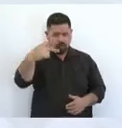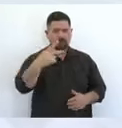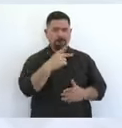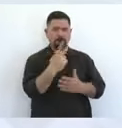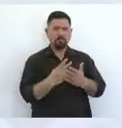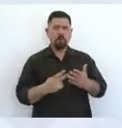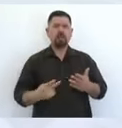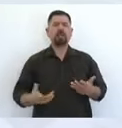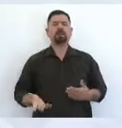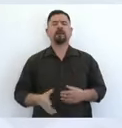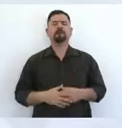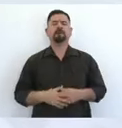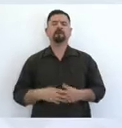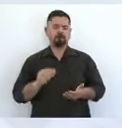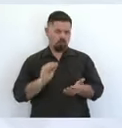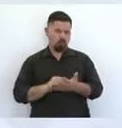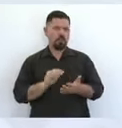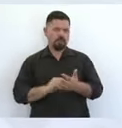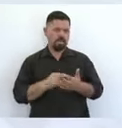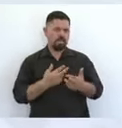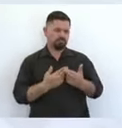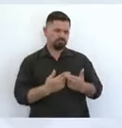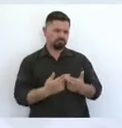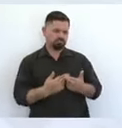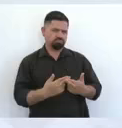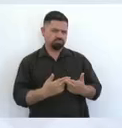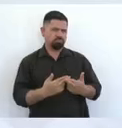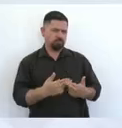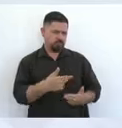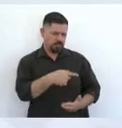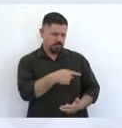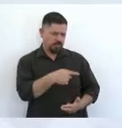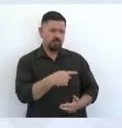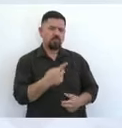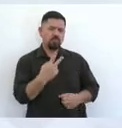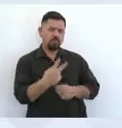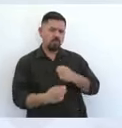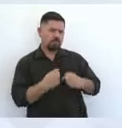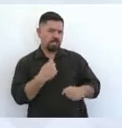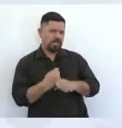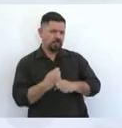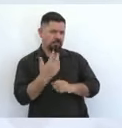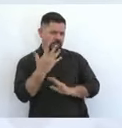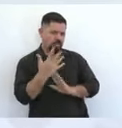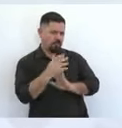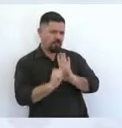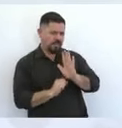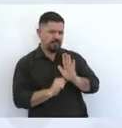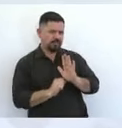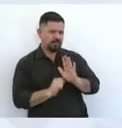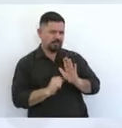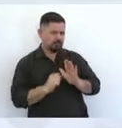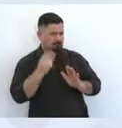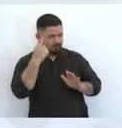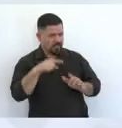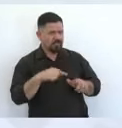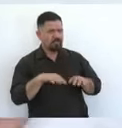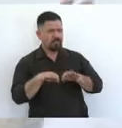Todavía nos quedan pues 2 años, 5 meses,